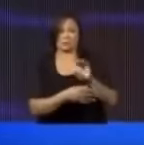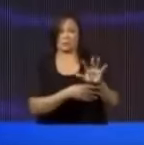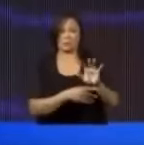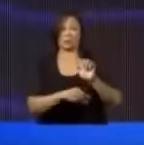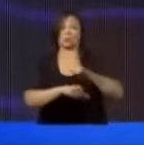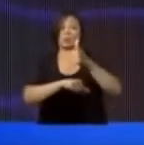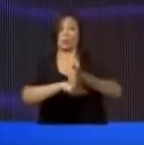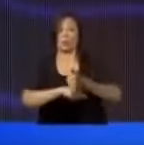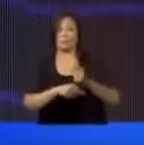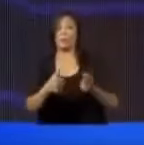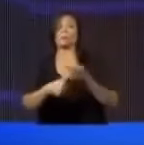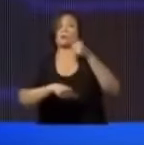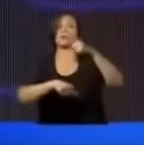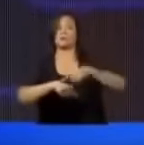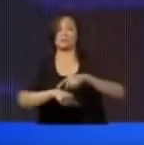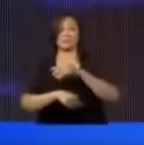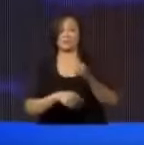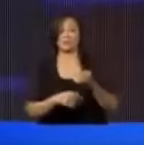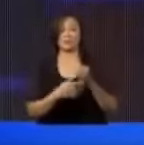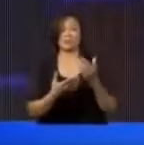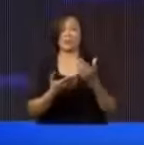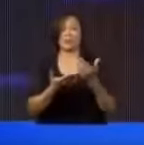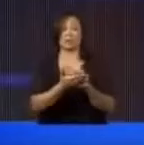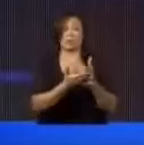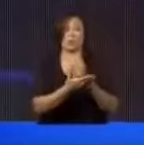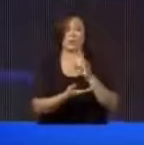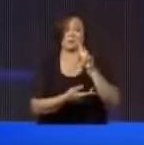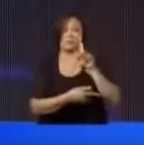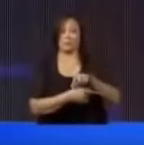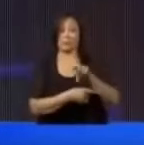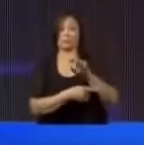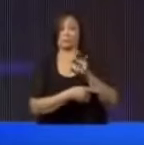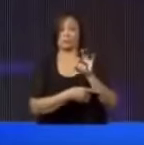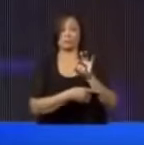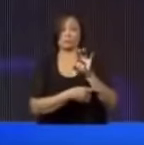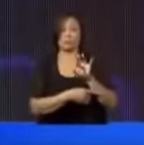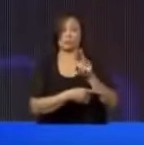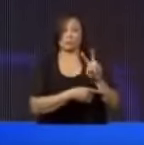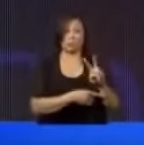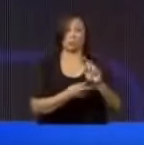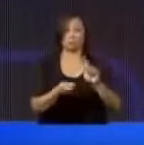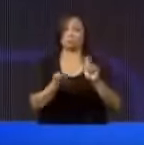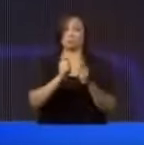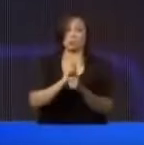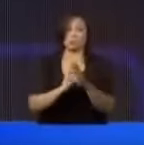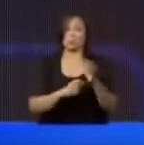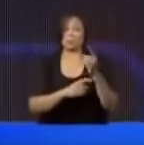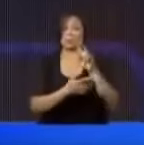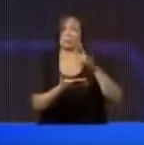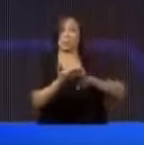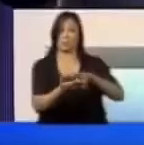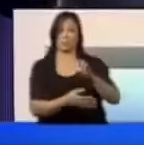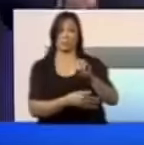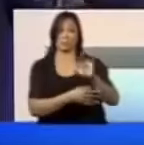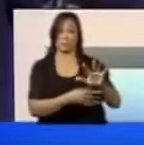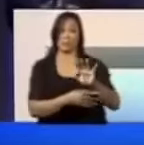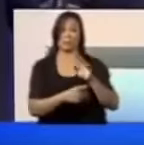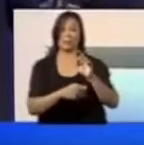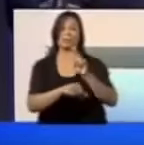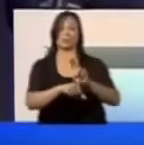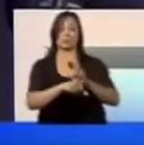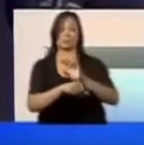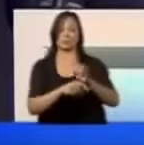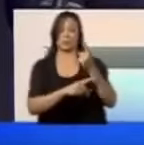cuando se estableció por vez primera, ya estaba vigente con el Código del año 1992. En todo caso, en el 2005, para ser